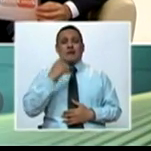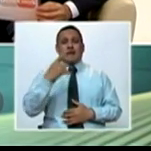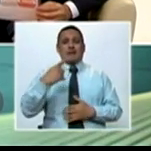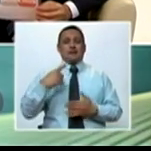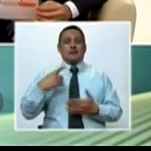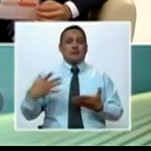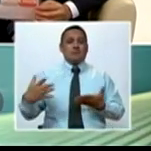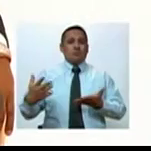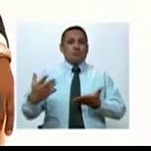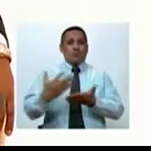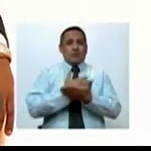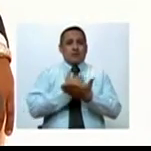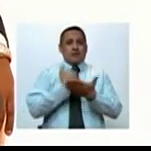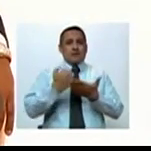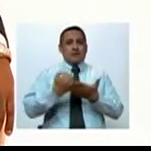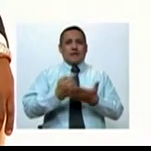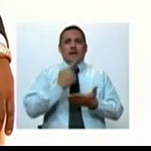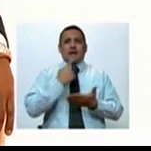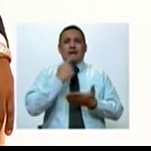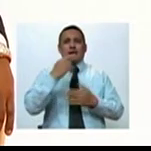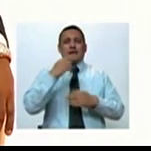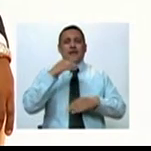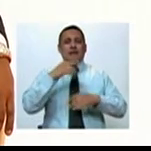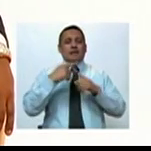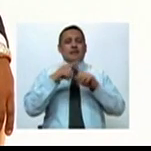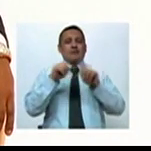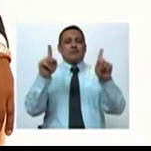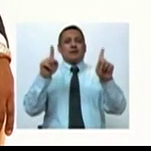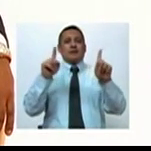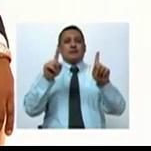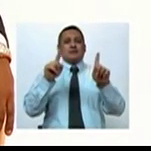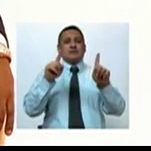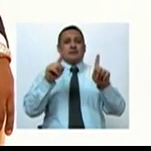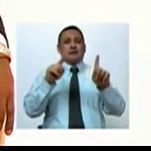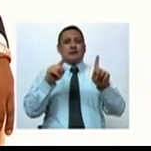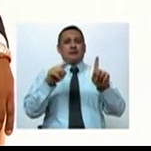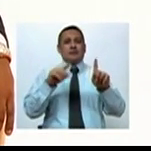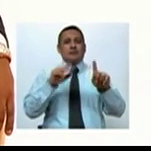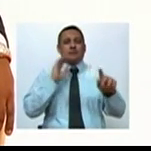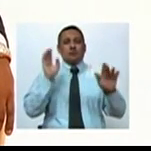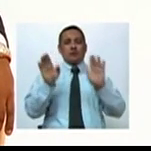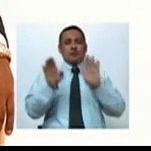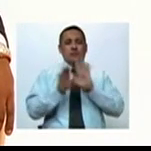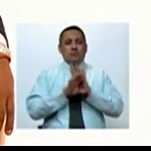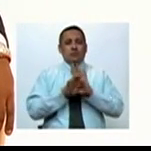la diferencia, ¿no es cierto?, por un tercio.